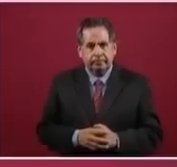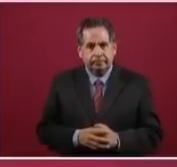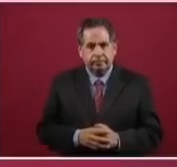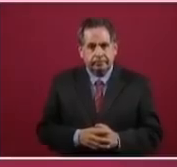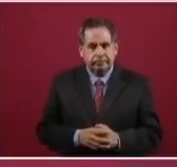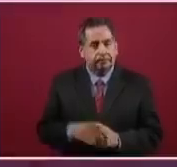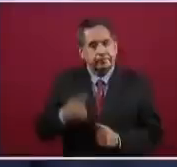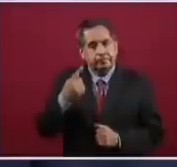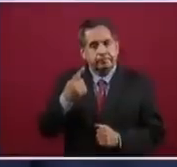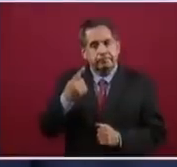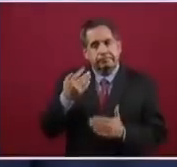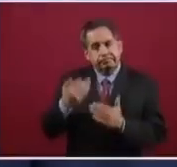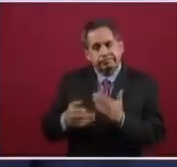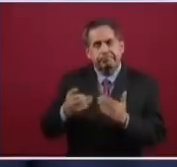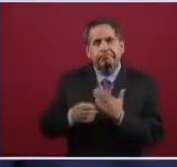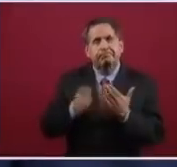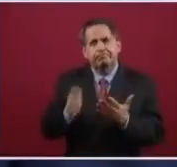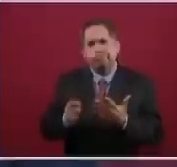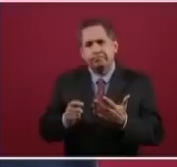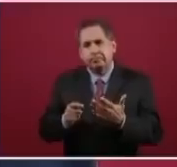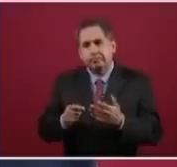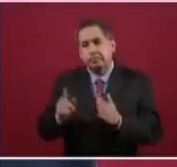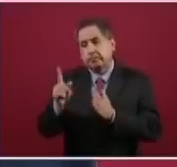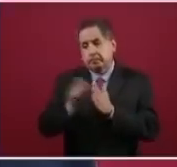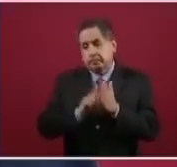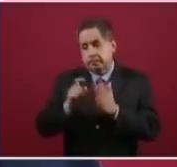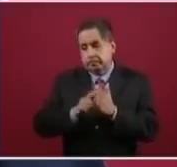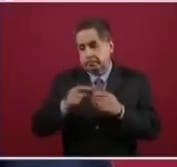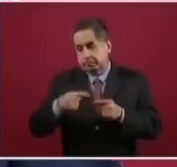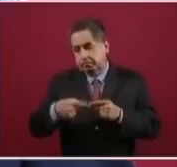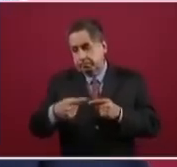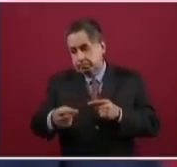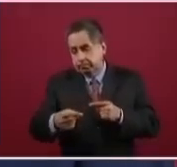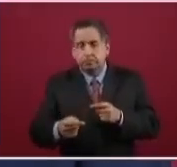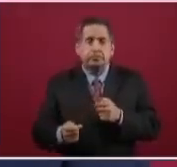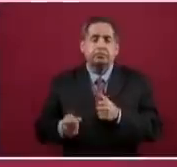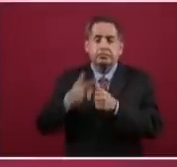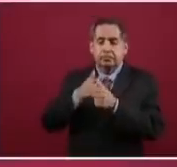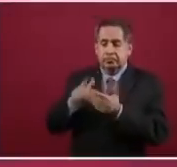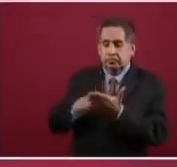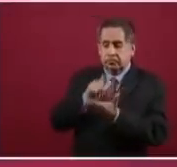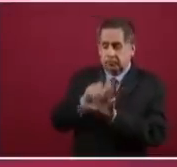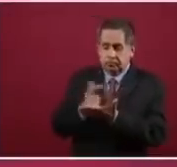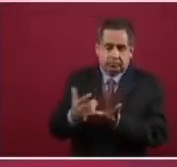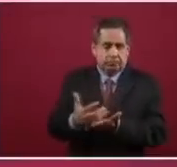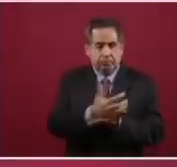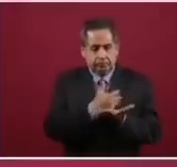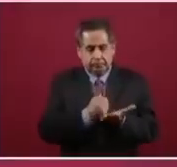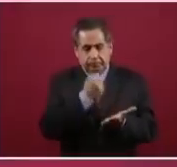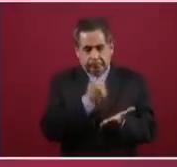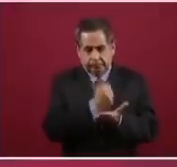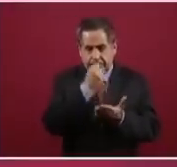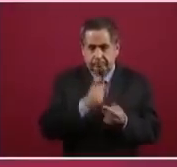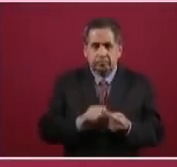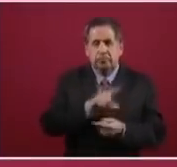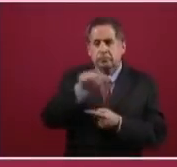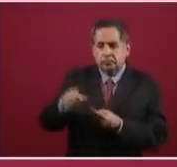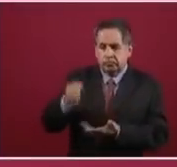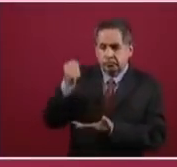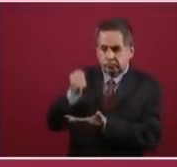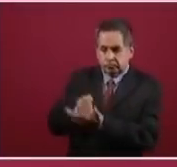faltan pues meses primero se aprueba la ley de ingresos luego el